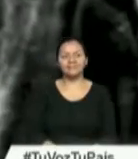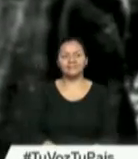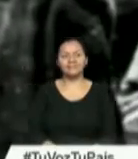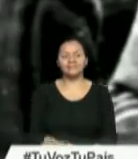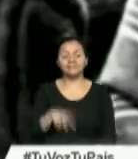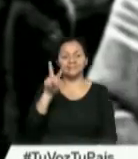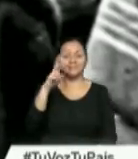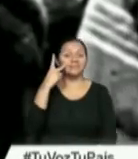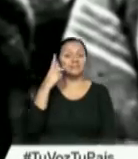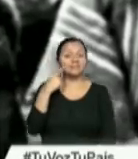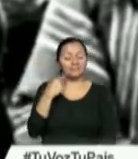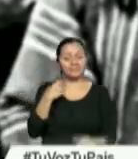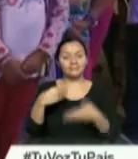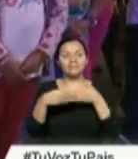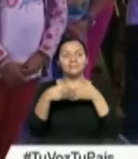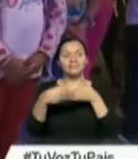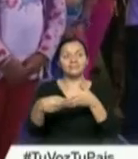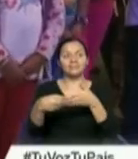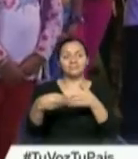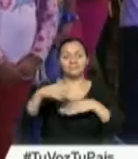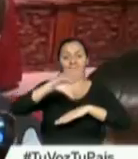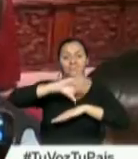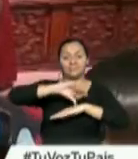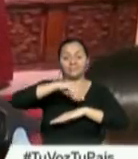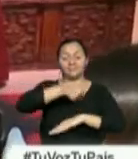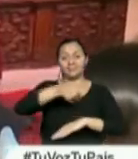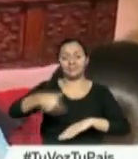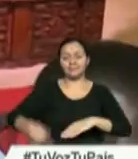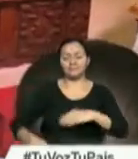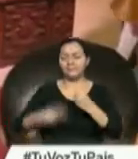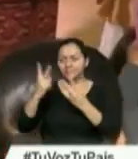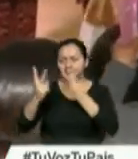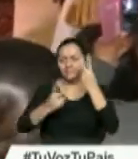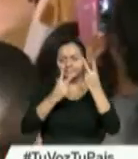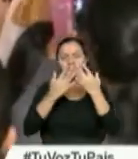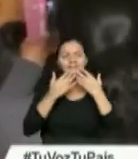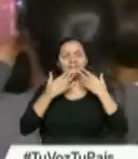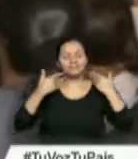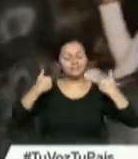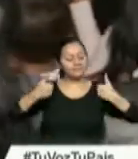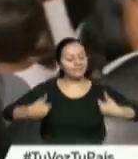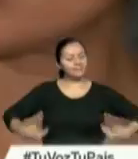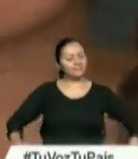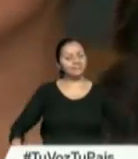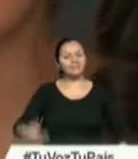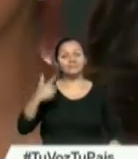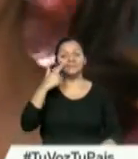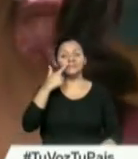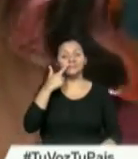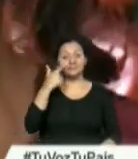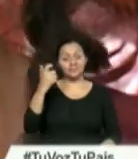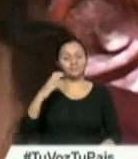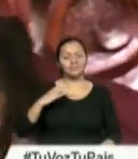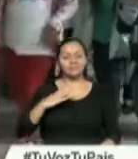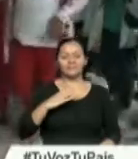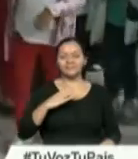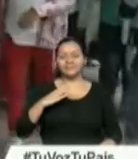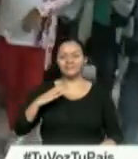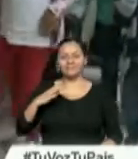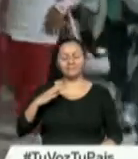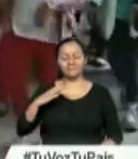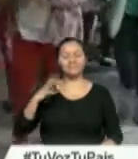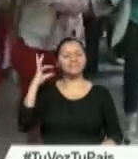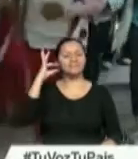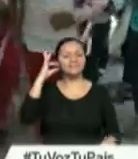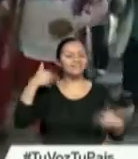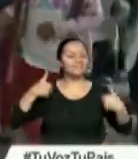dos días, los guías del palacio realizarán los recorridos portando coloridos trajes de la colonia que representan al chulla quiteño y a la